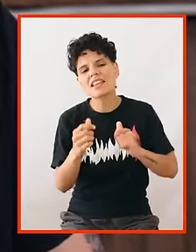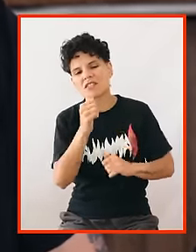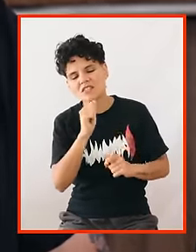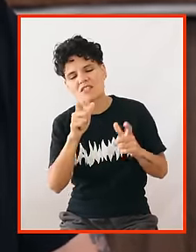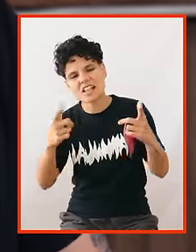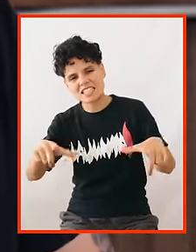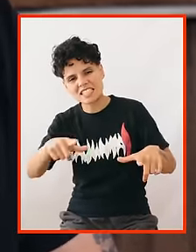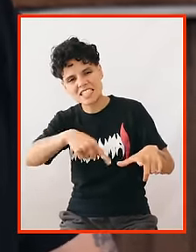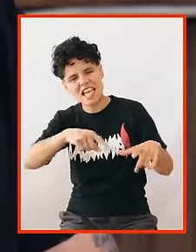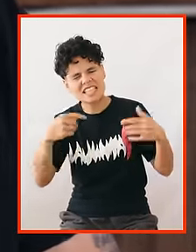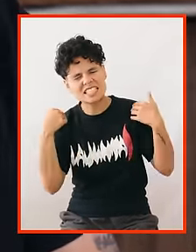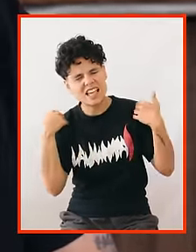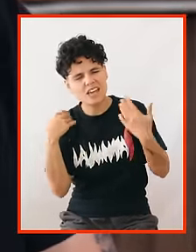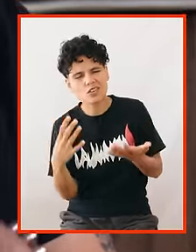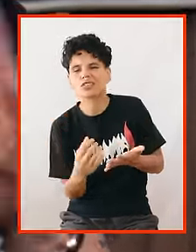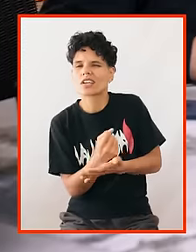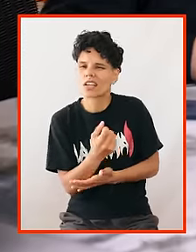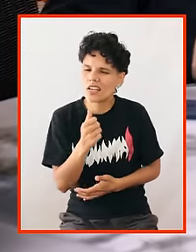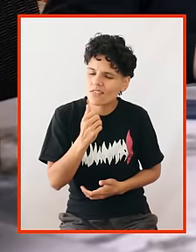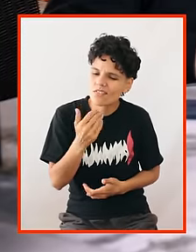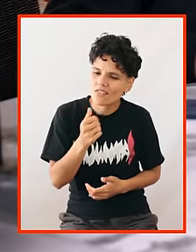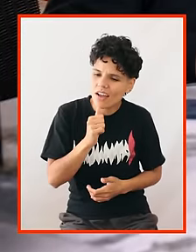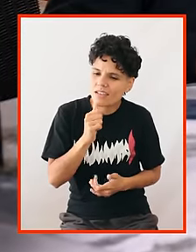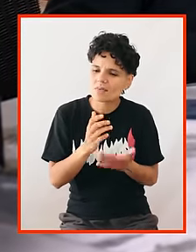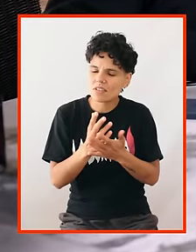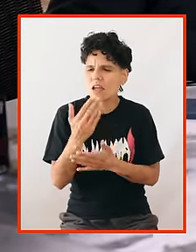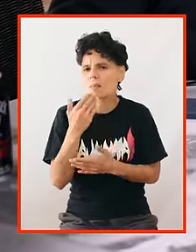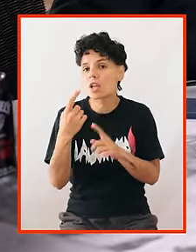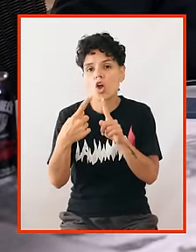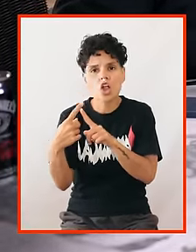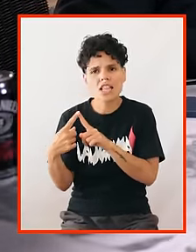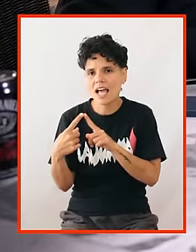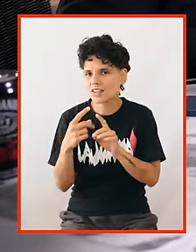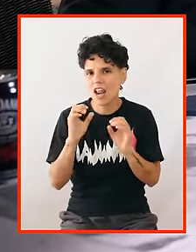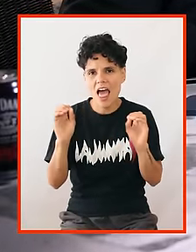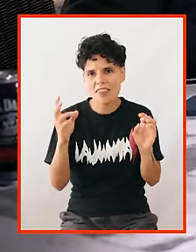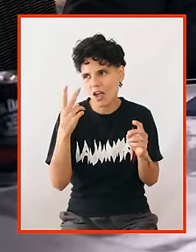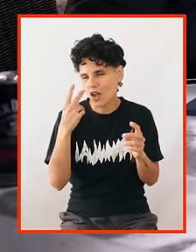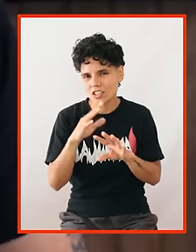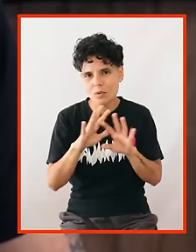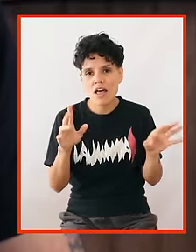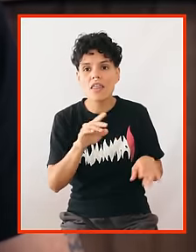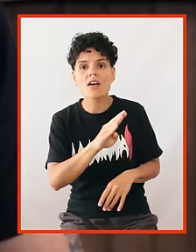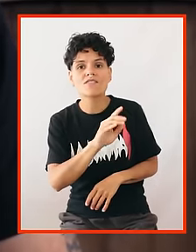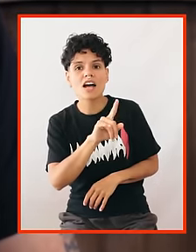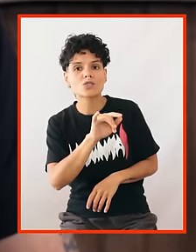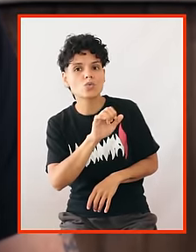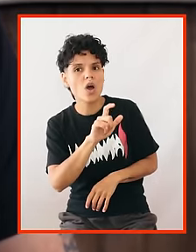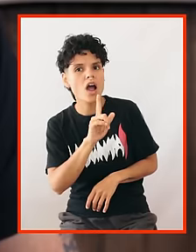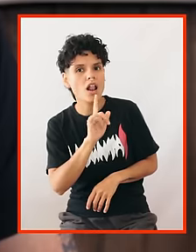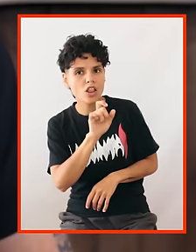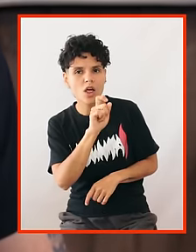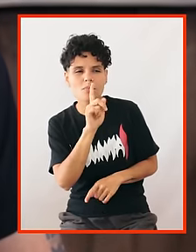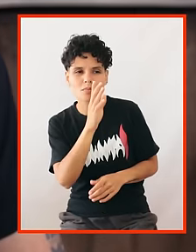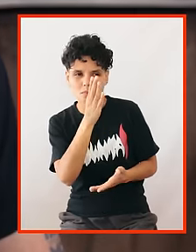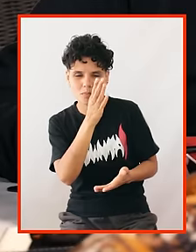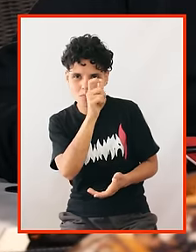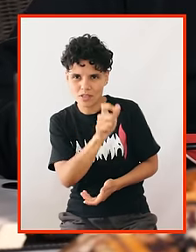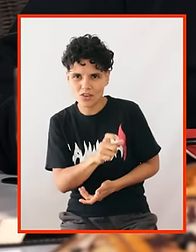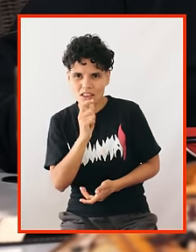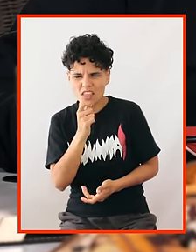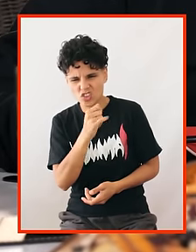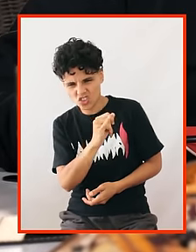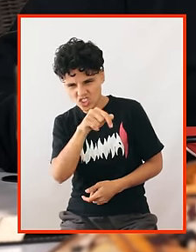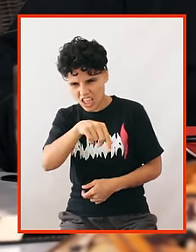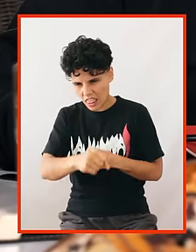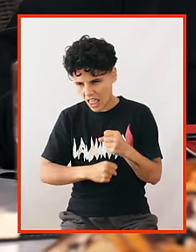empezar a trabajar, empezar Basualto a movernos. Basualto tiene eso. Pues no teníamos contacto, nada, no, ni una cosa. Y Basualto ganó porque en julio creo que ya estábamos grabando, ¿no? En